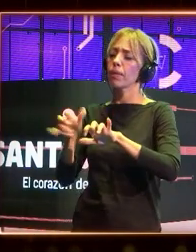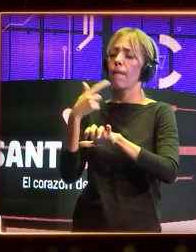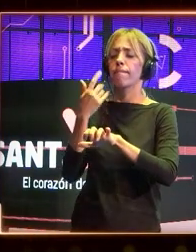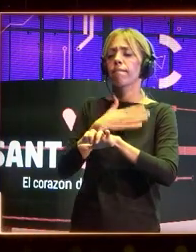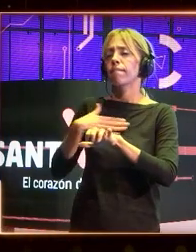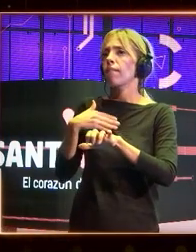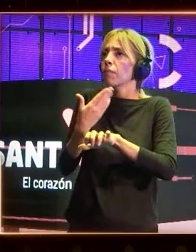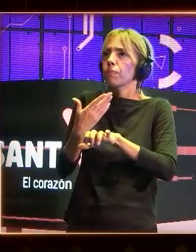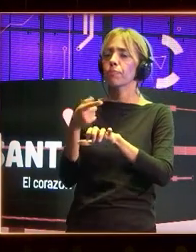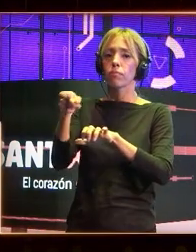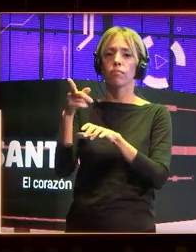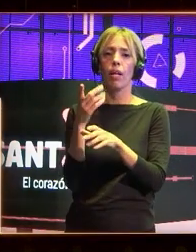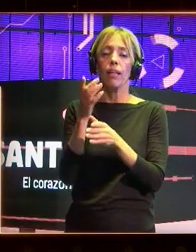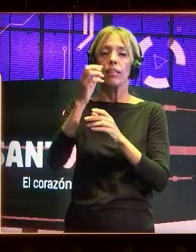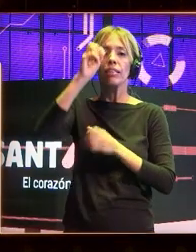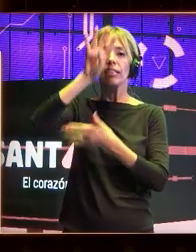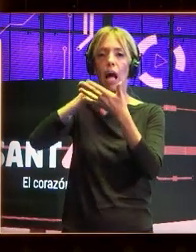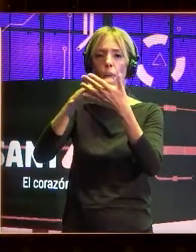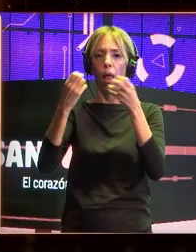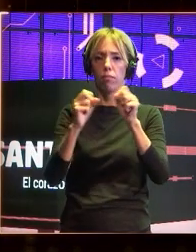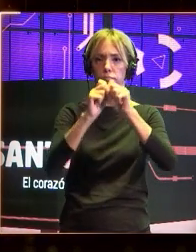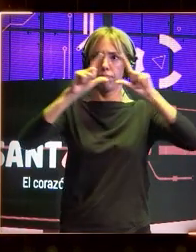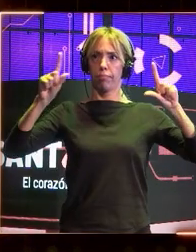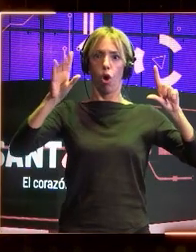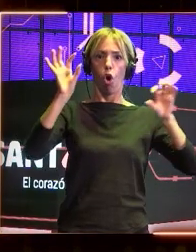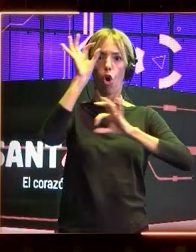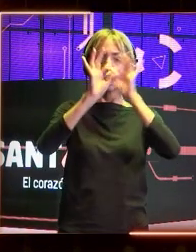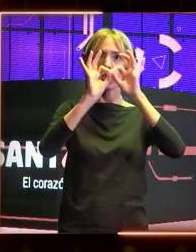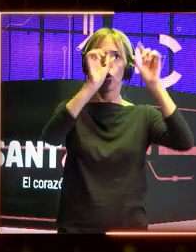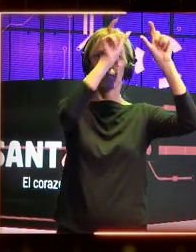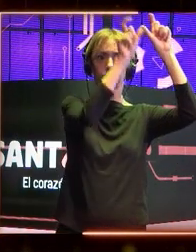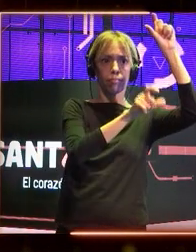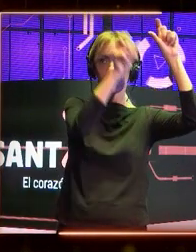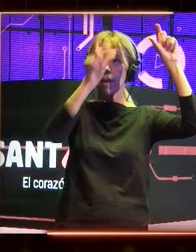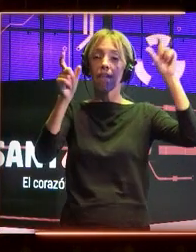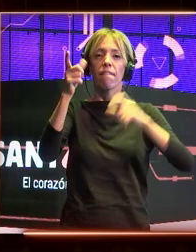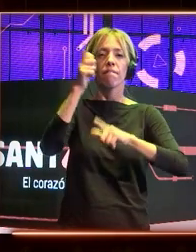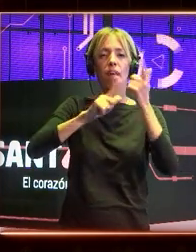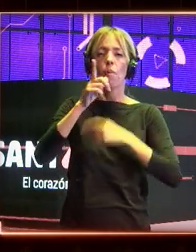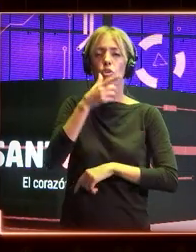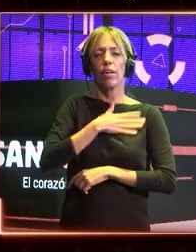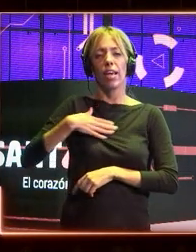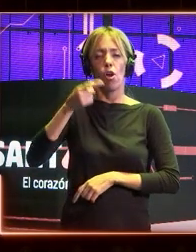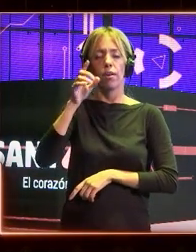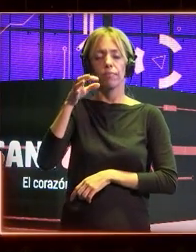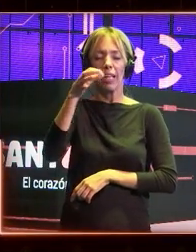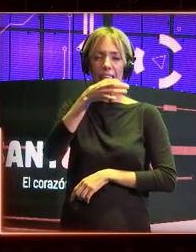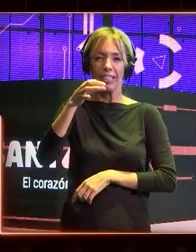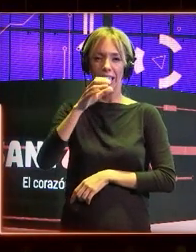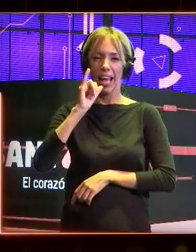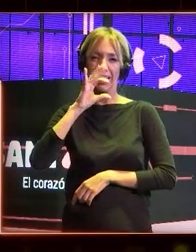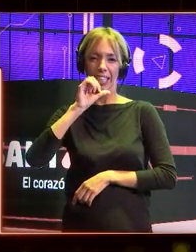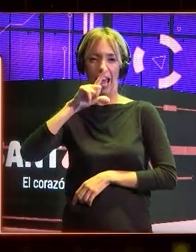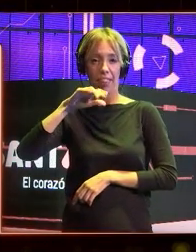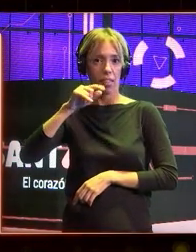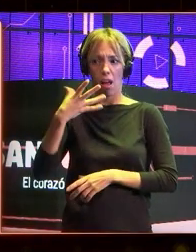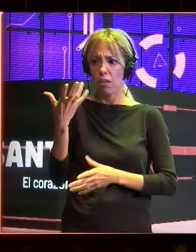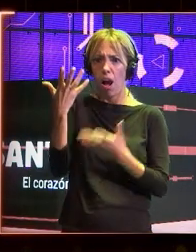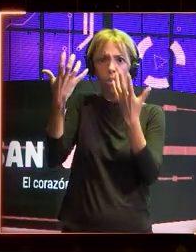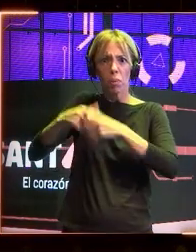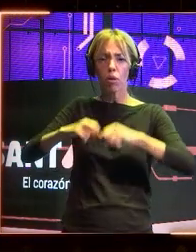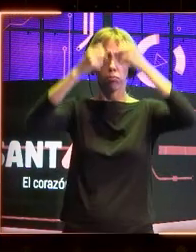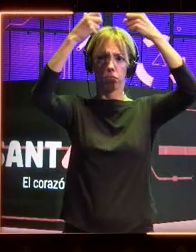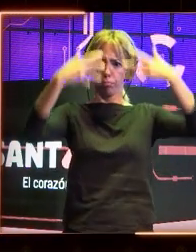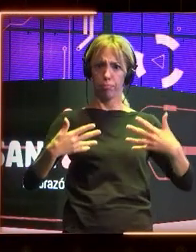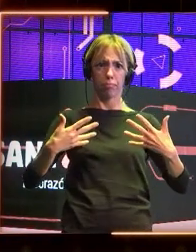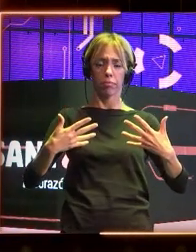eh Me generes una tabla con una organización de un viaje que me voy a ir a Islandia ta ta ta y te lo hace automáticamente podemos pensar que en